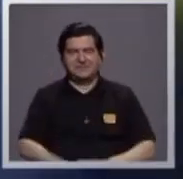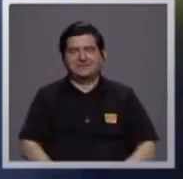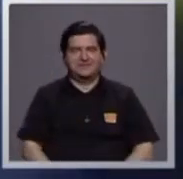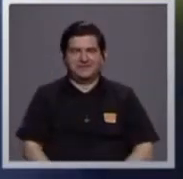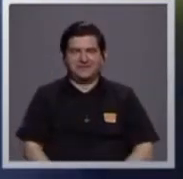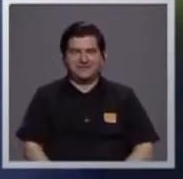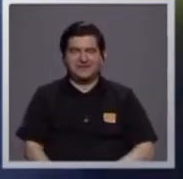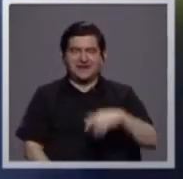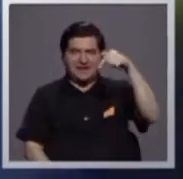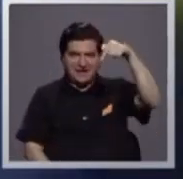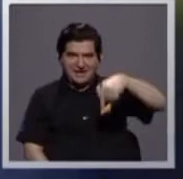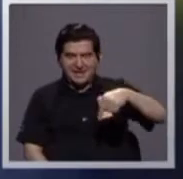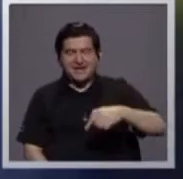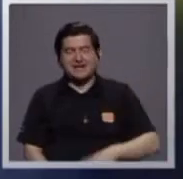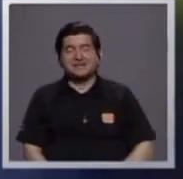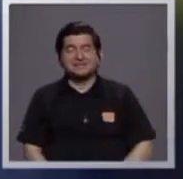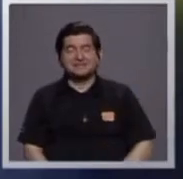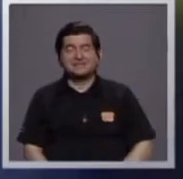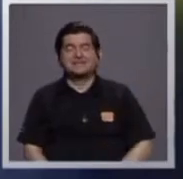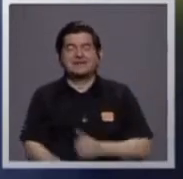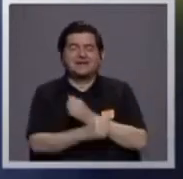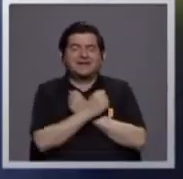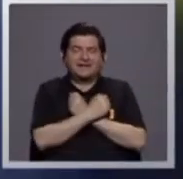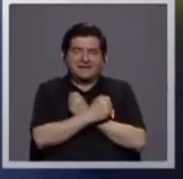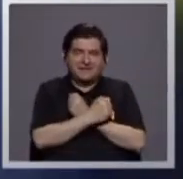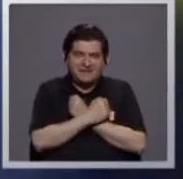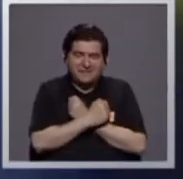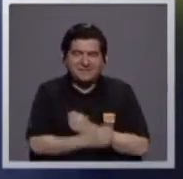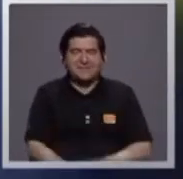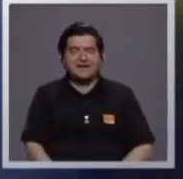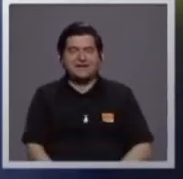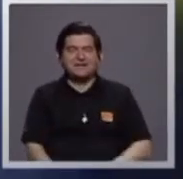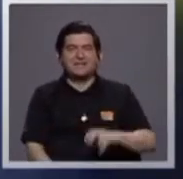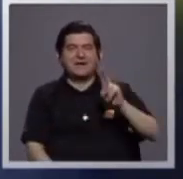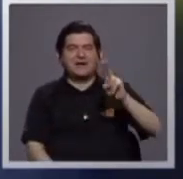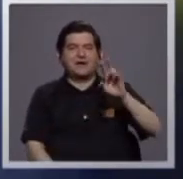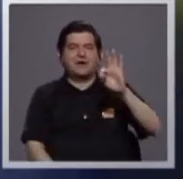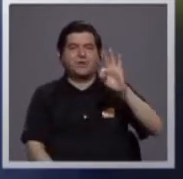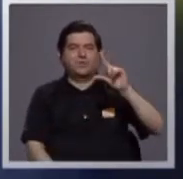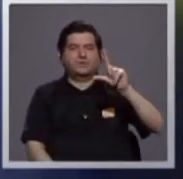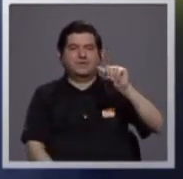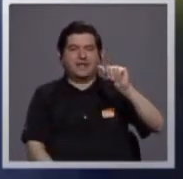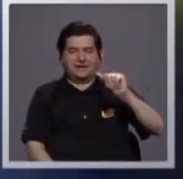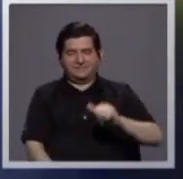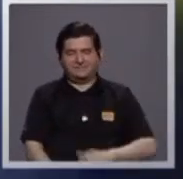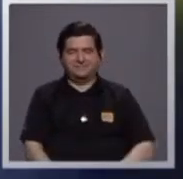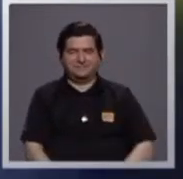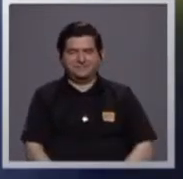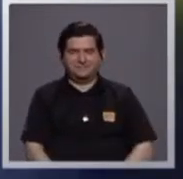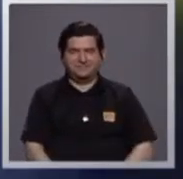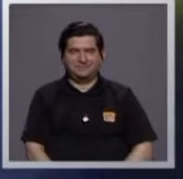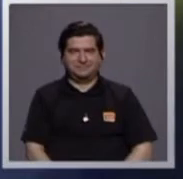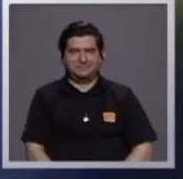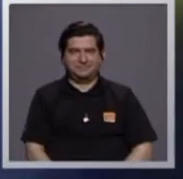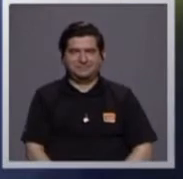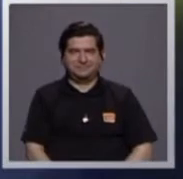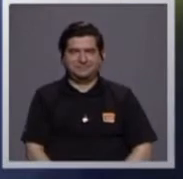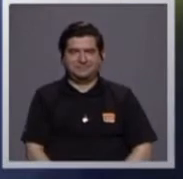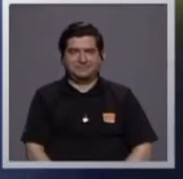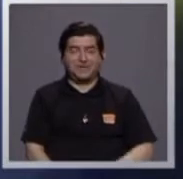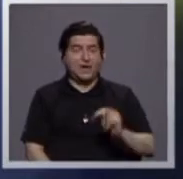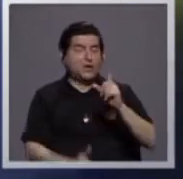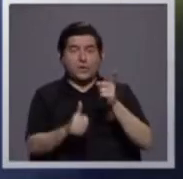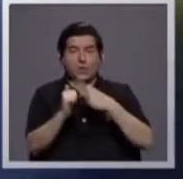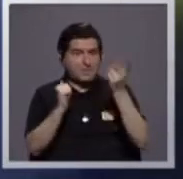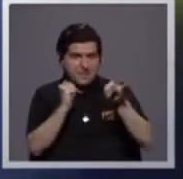de nuestra entonces querida UDLA. De manera que no es la